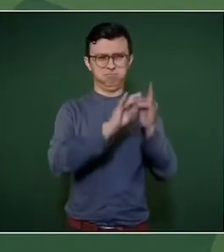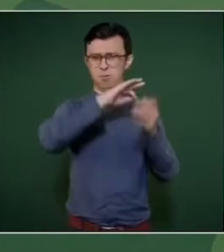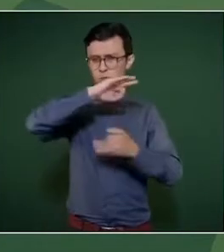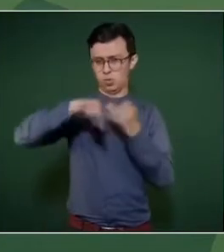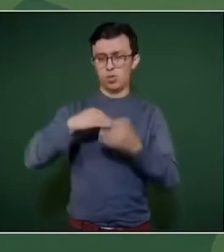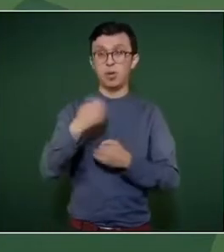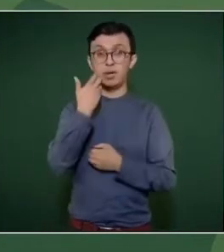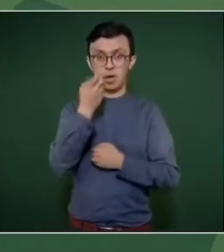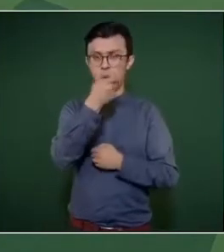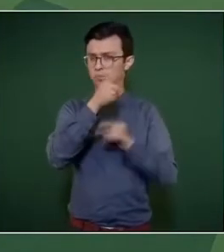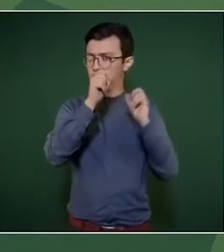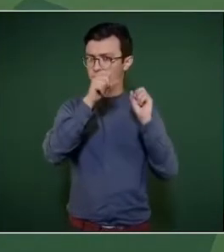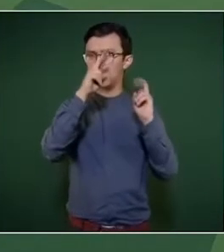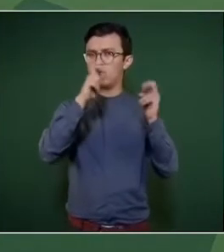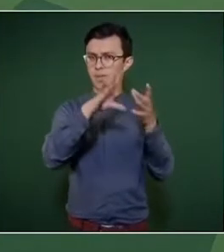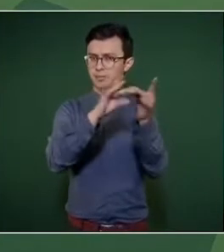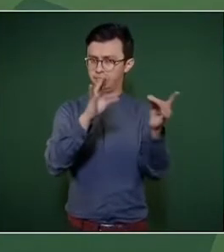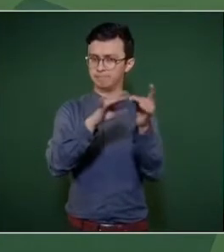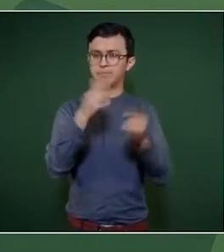Porque